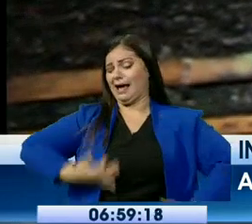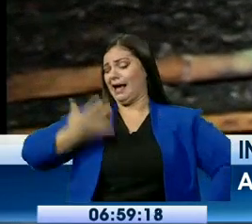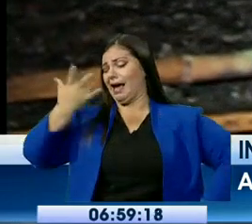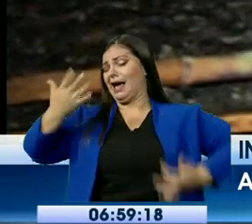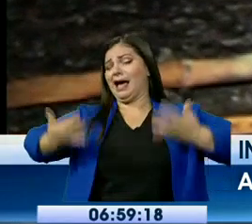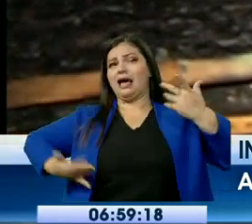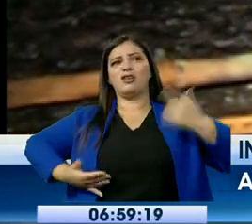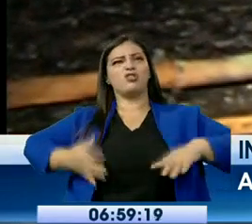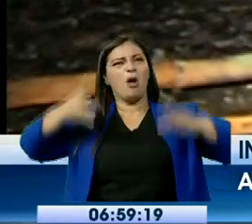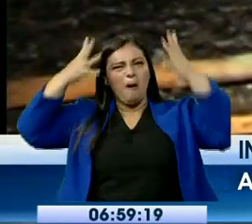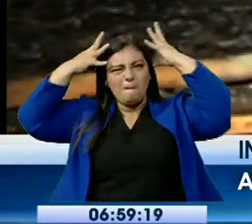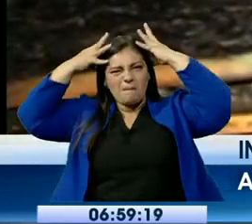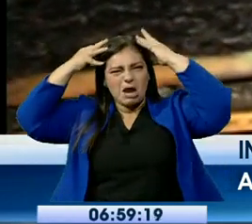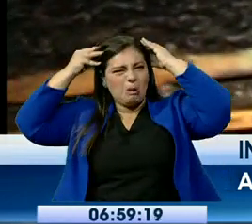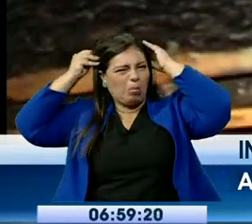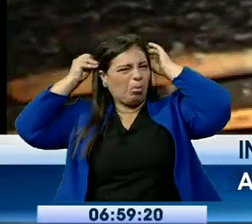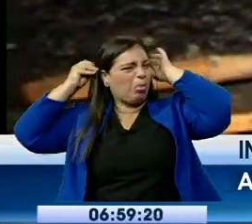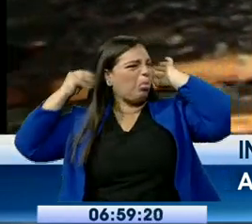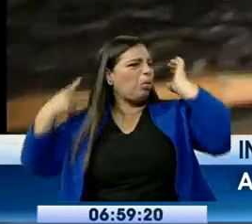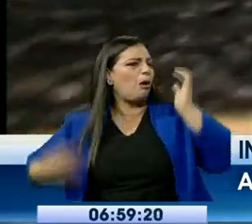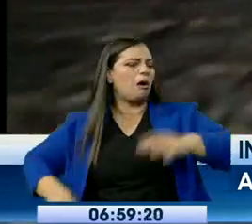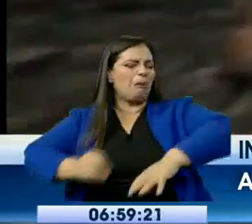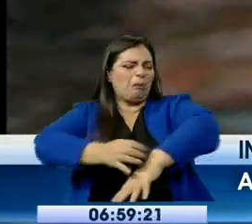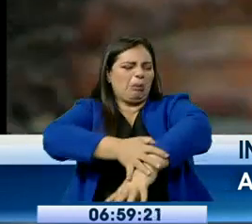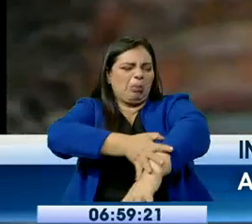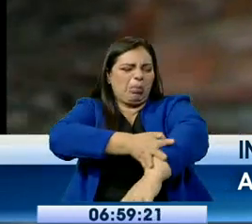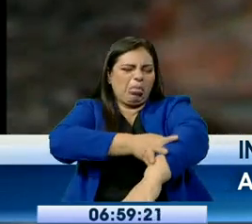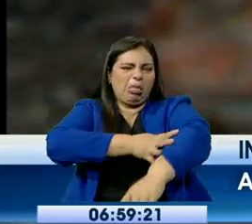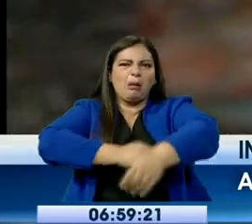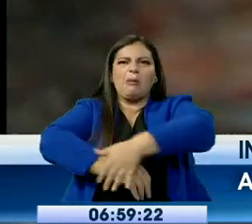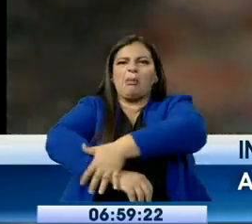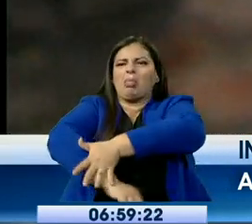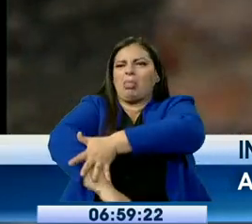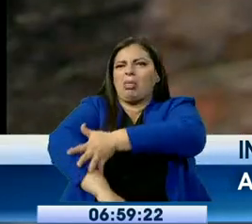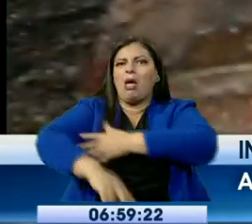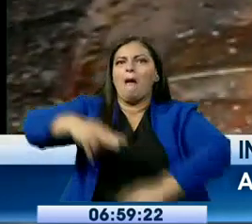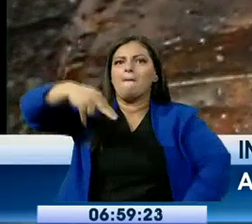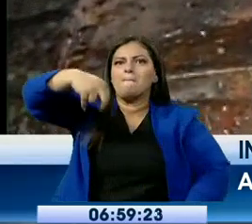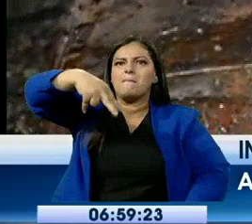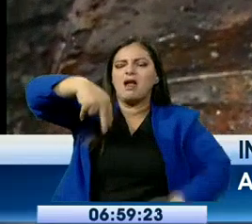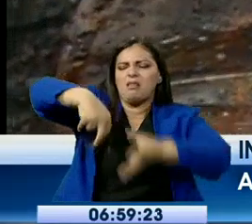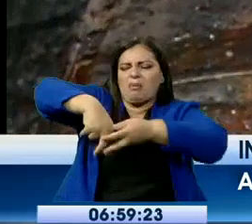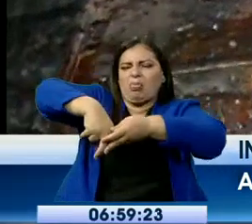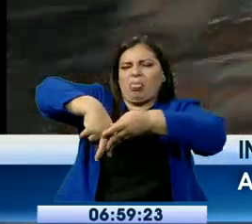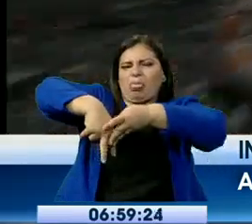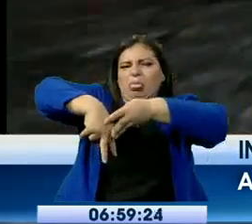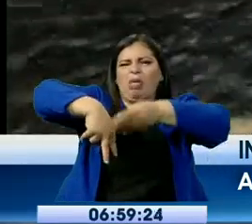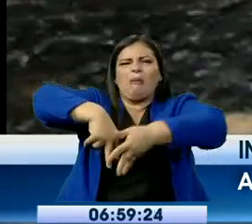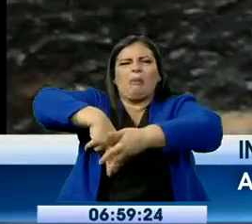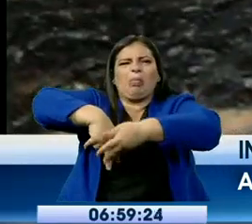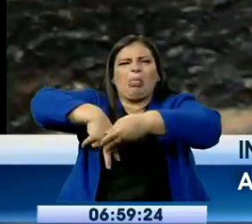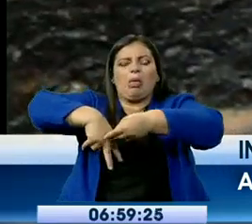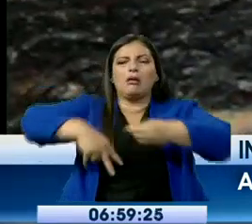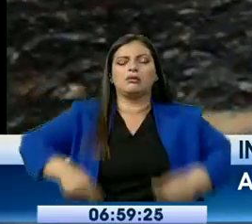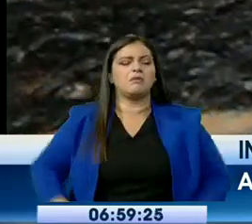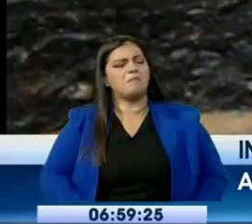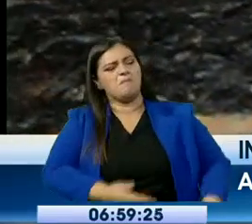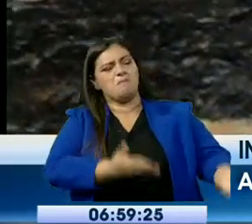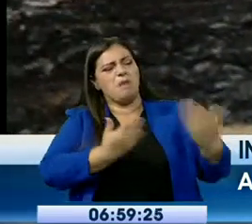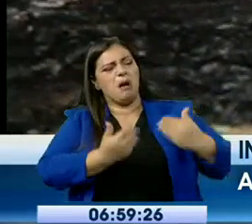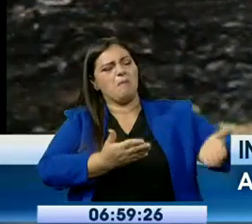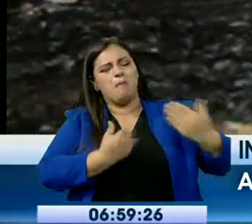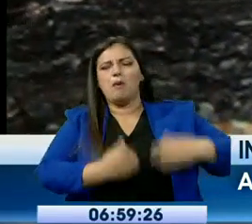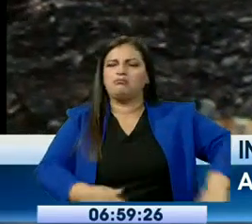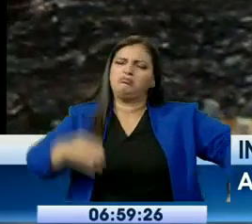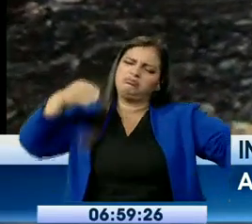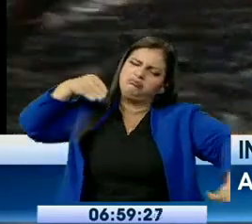pelo, todo se le había quemado. Y ahí yo cogí, me metí adentro, la empujamos para afuera con otro pana y la sacamos a la señora con el niño. Ahora lo que yo no